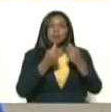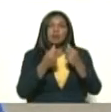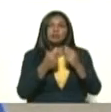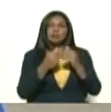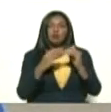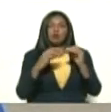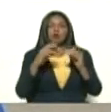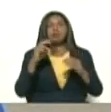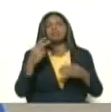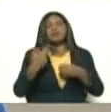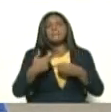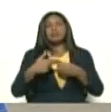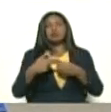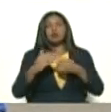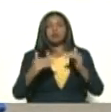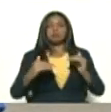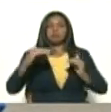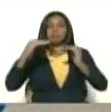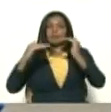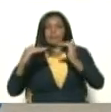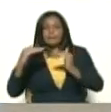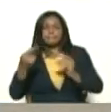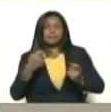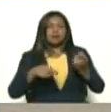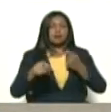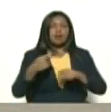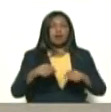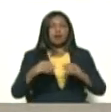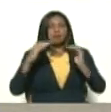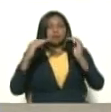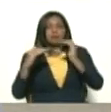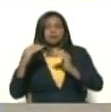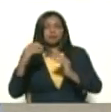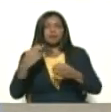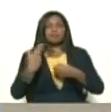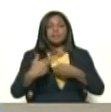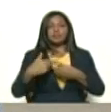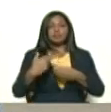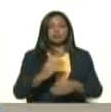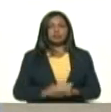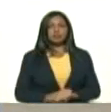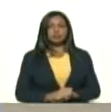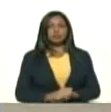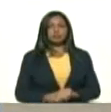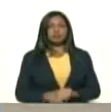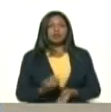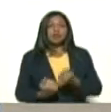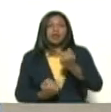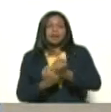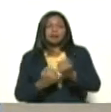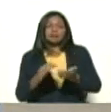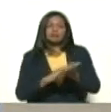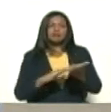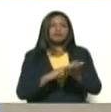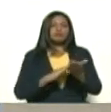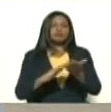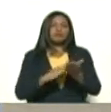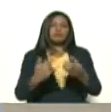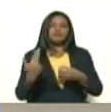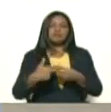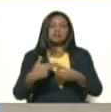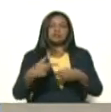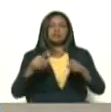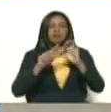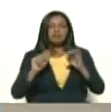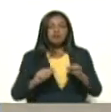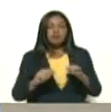se estabilizarán, el mercado petrolero se estabilizará y será la base para la recuperación financiera,